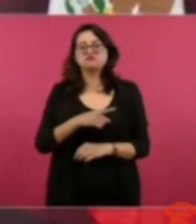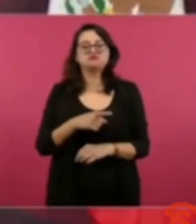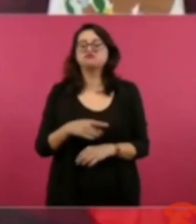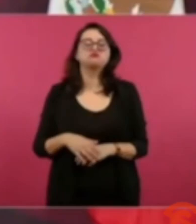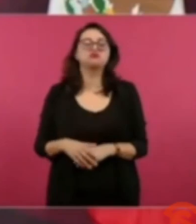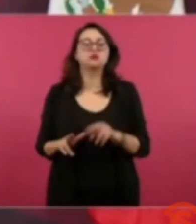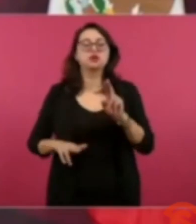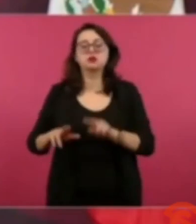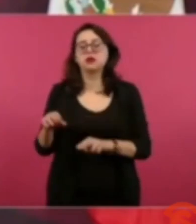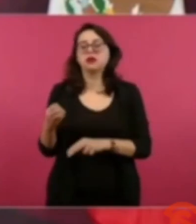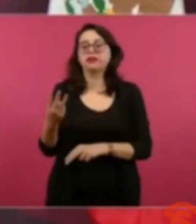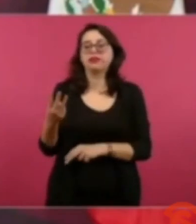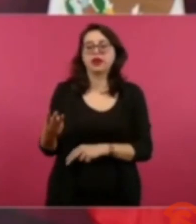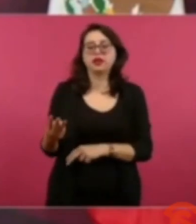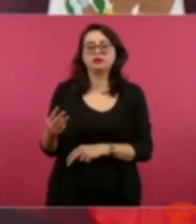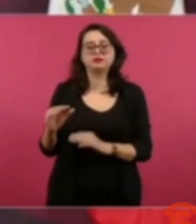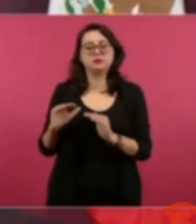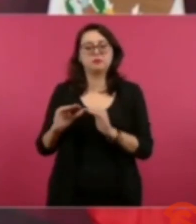3.